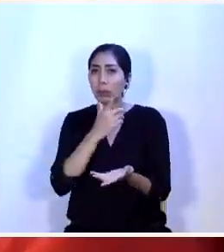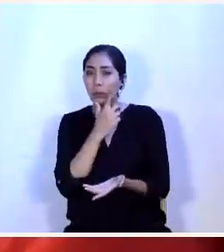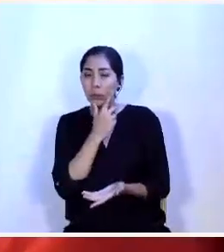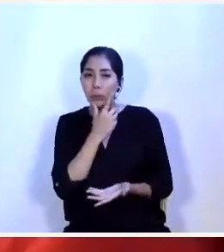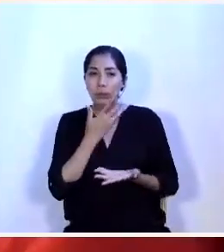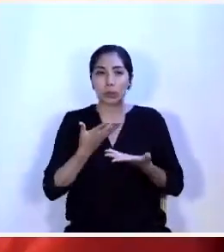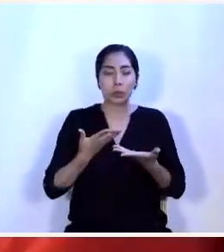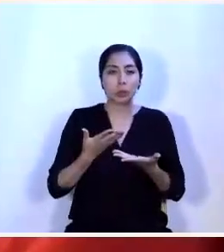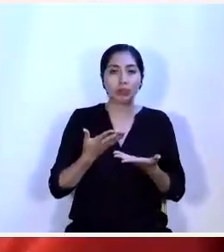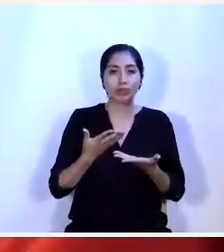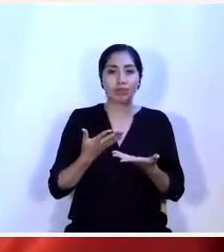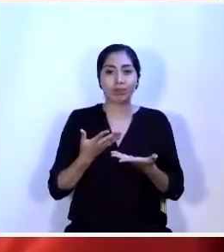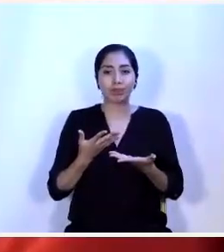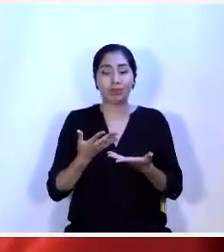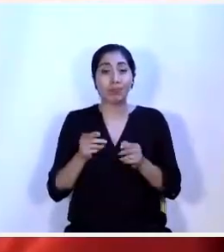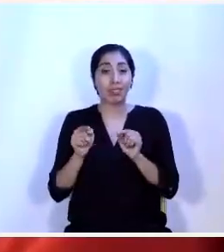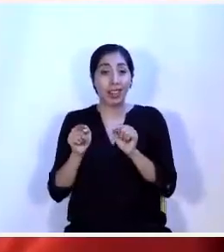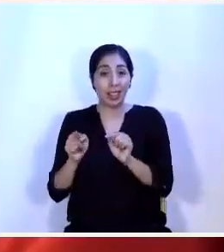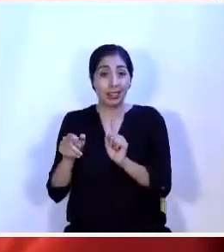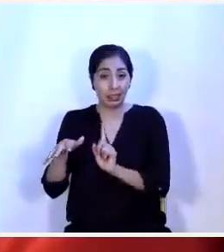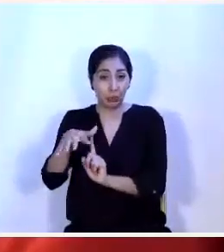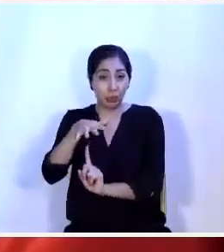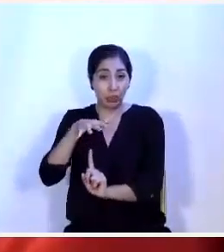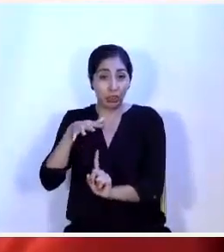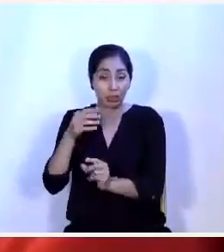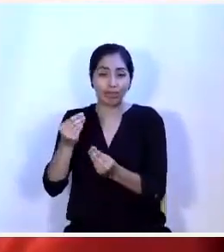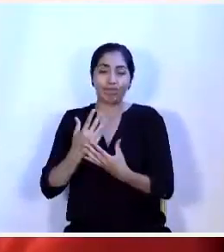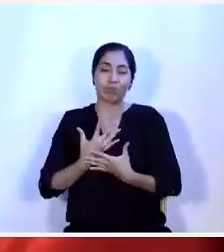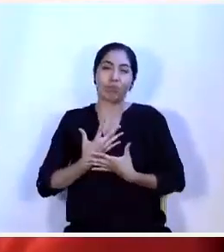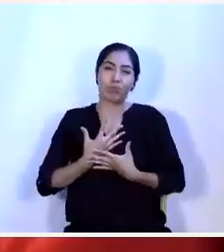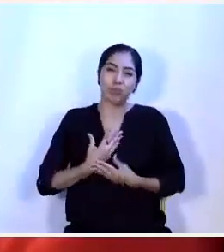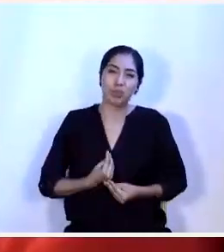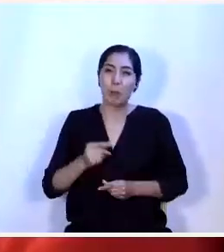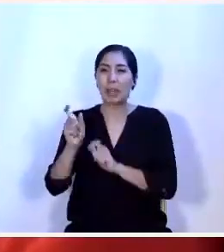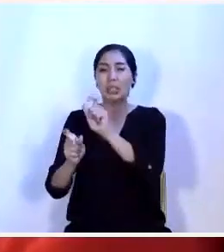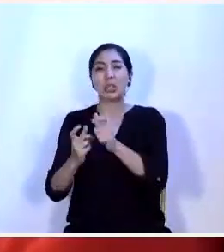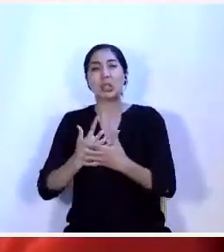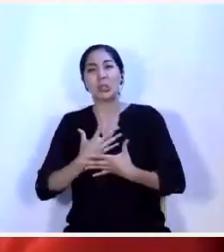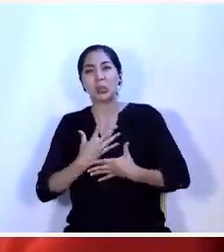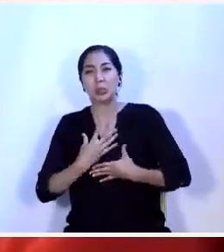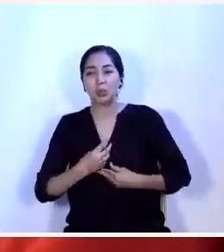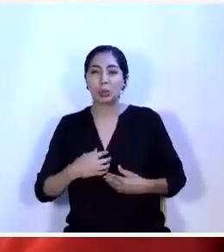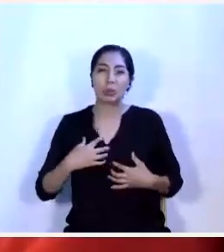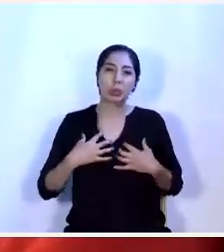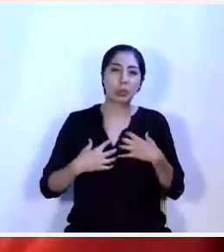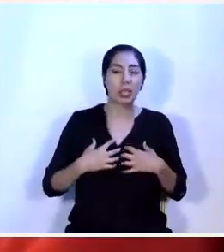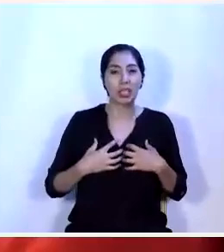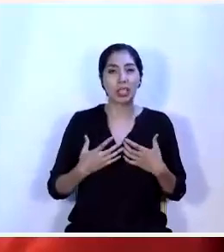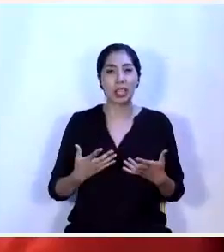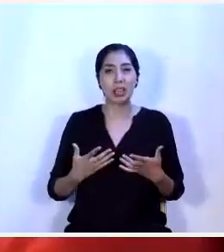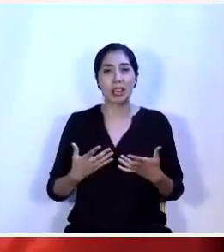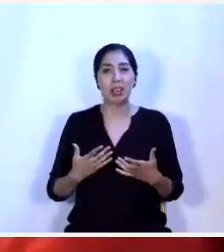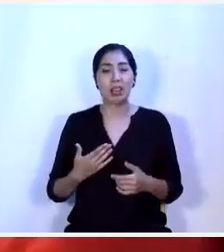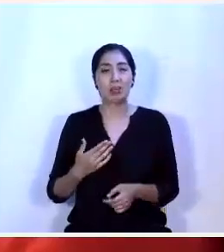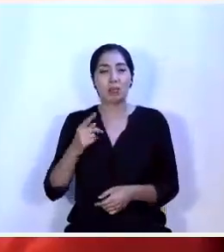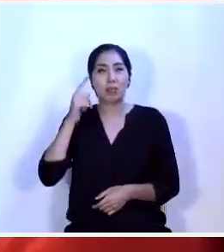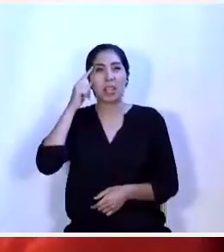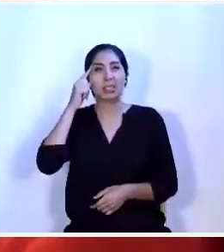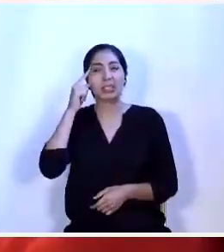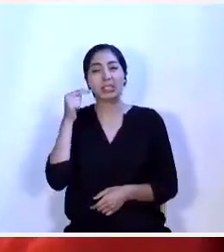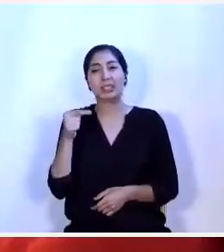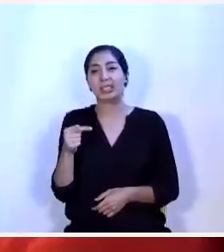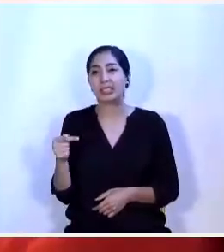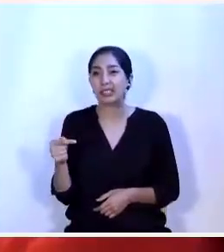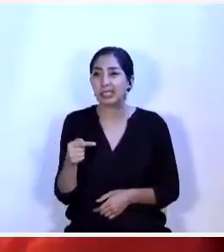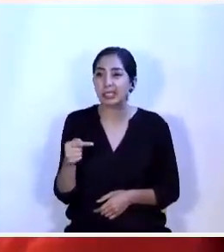acumulando paulatinamente frustración. Y el pesimismo se vuelve la